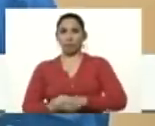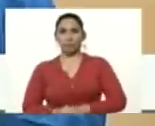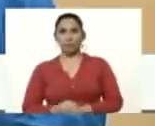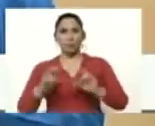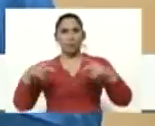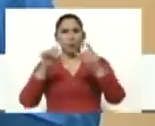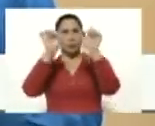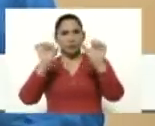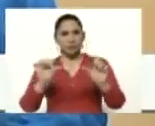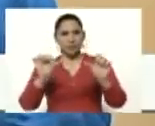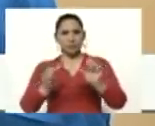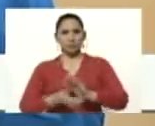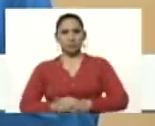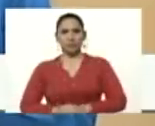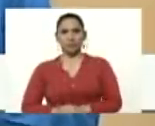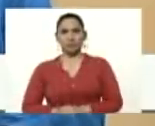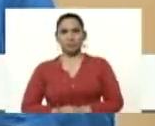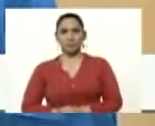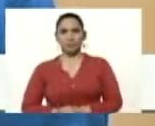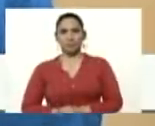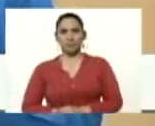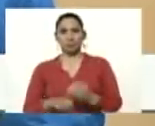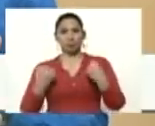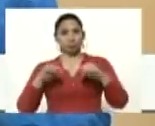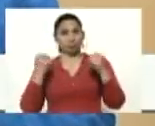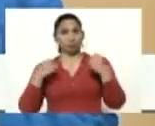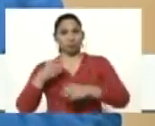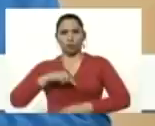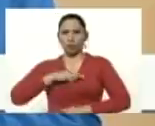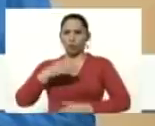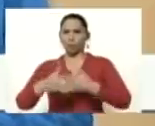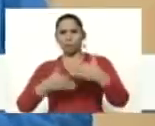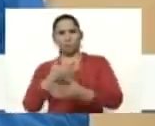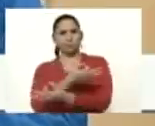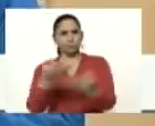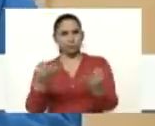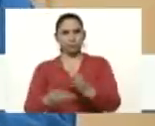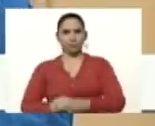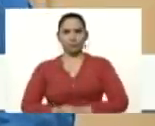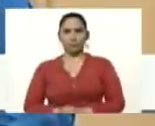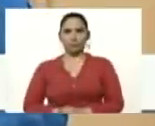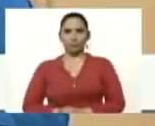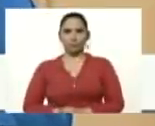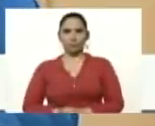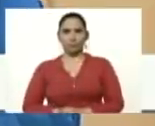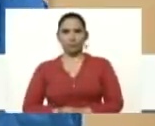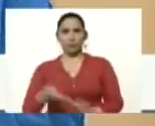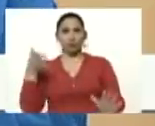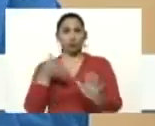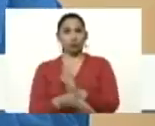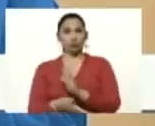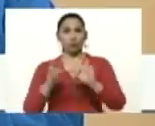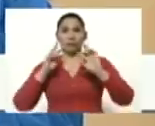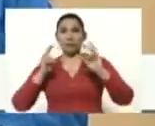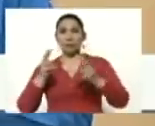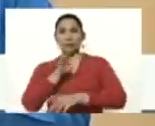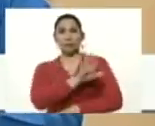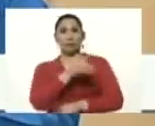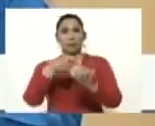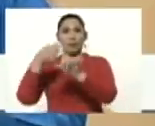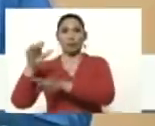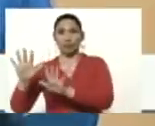nuevo sistema que en la práctica iremos perfeccionando. Sobre el tema del